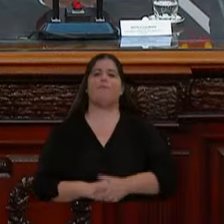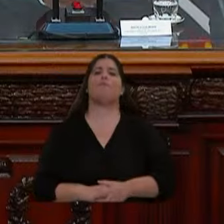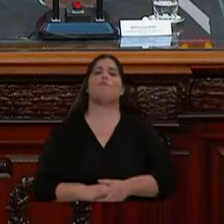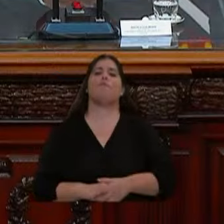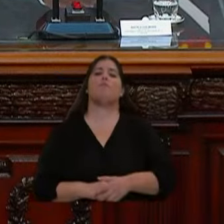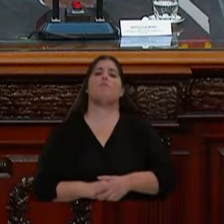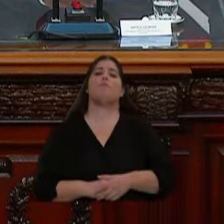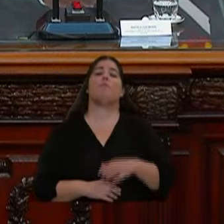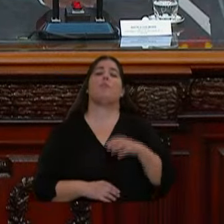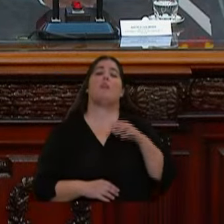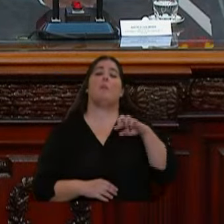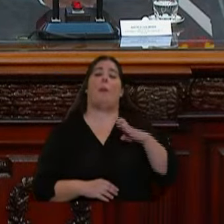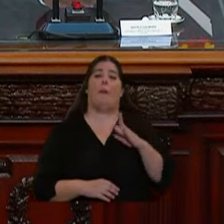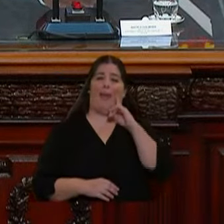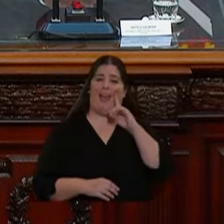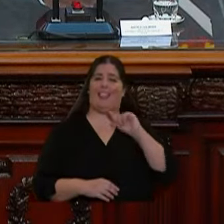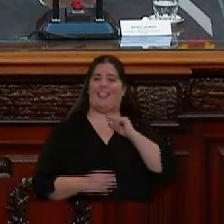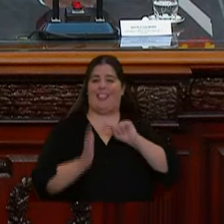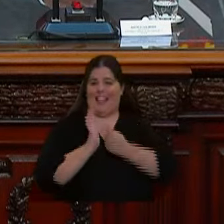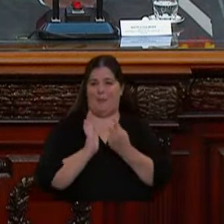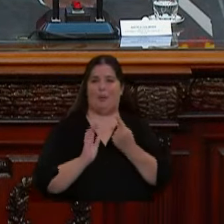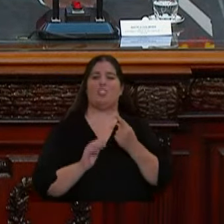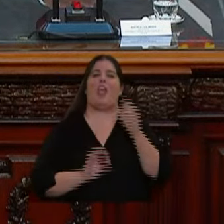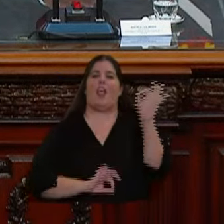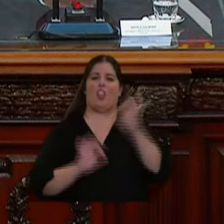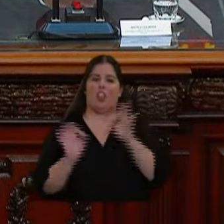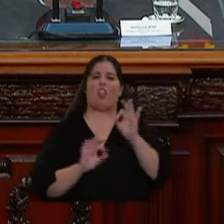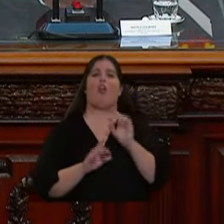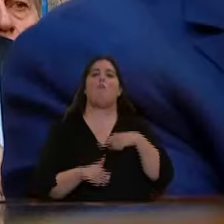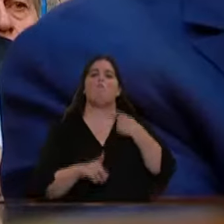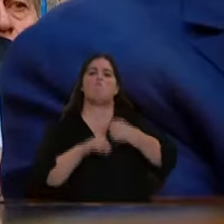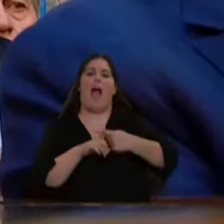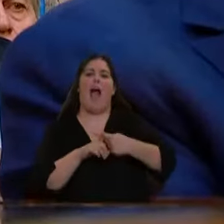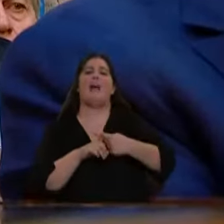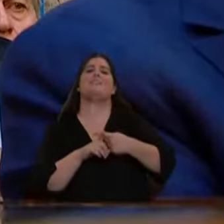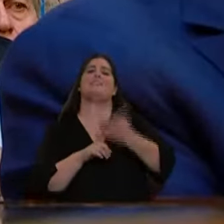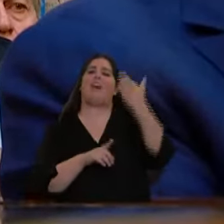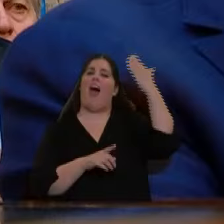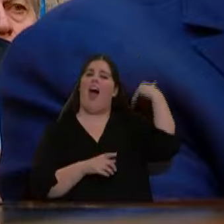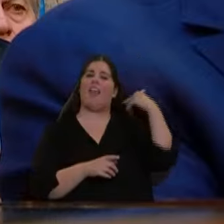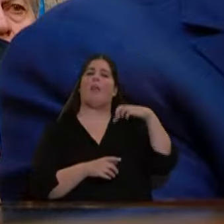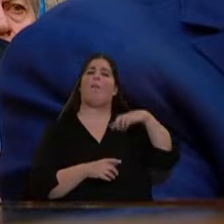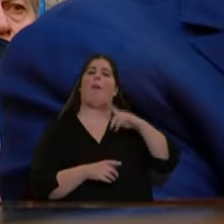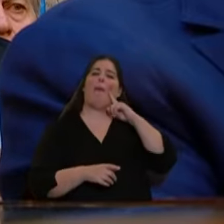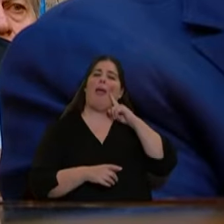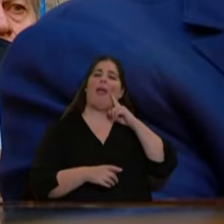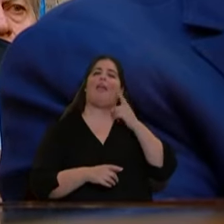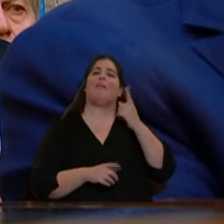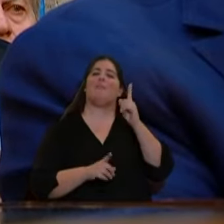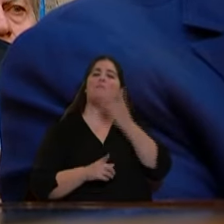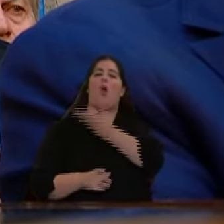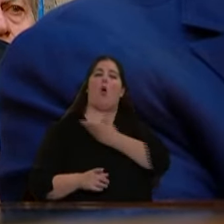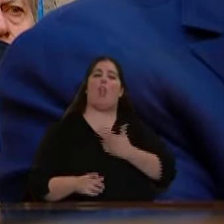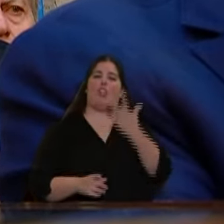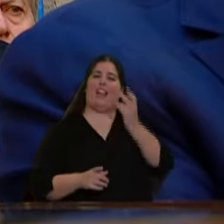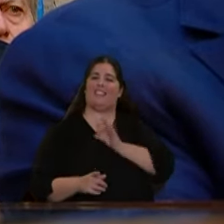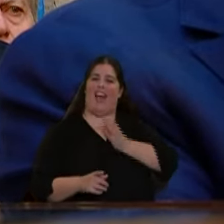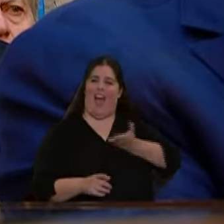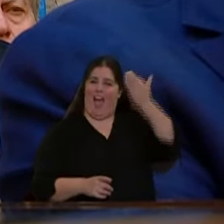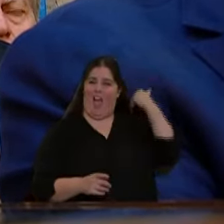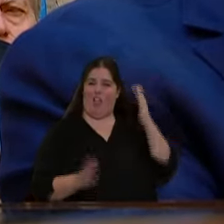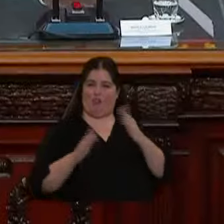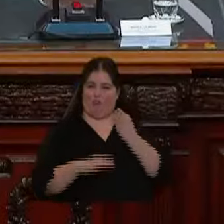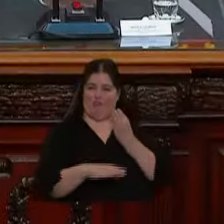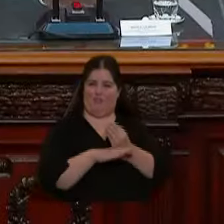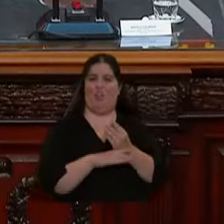13 puntos del PBI, sumado a los más de 15 puntos del PBI que se habían emitido durante los primeros 3 años de gobierno.